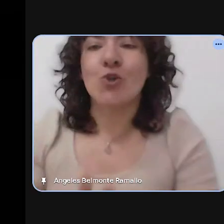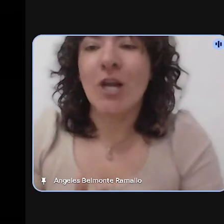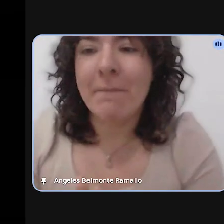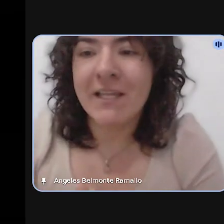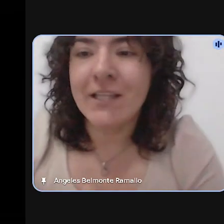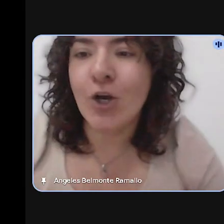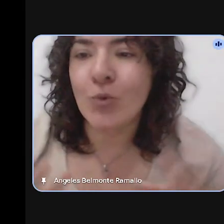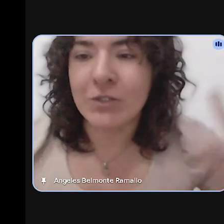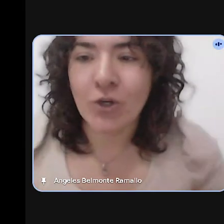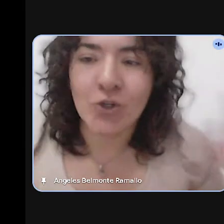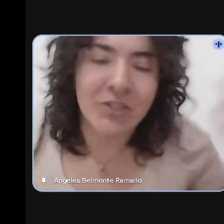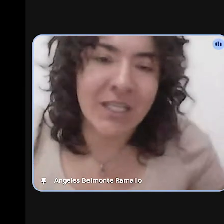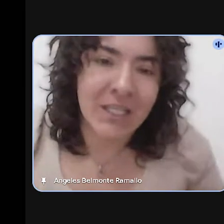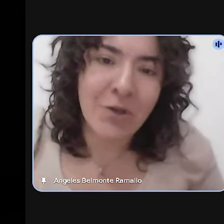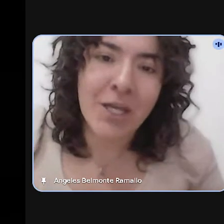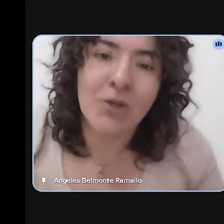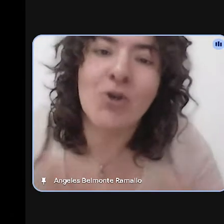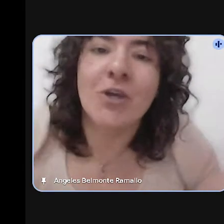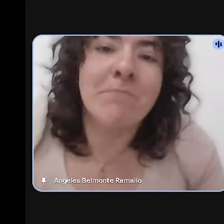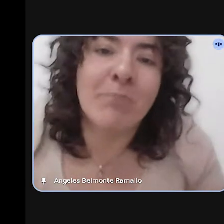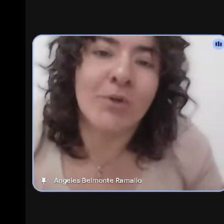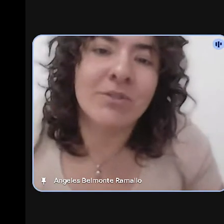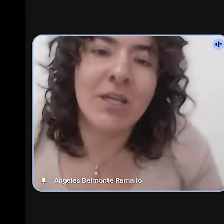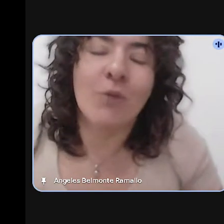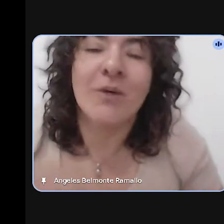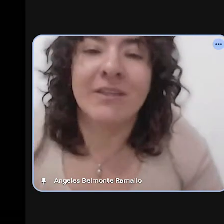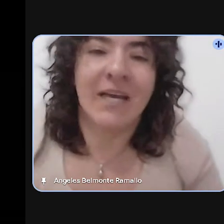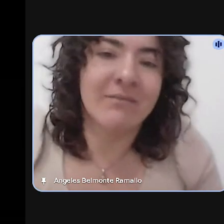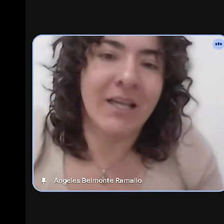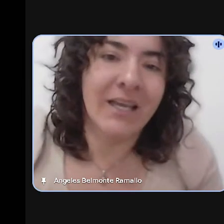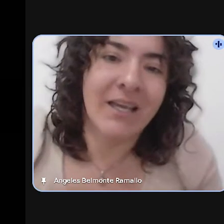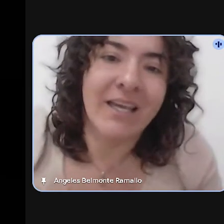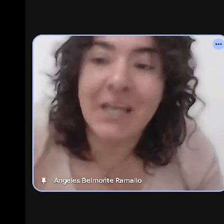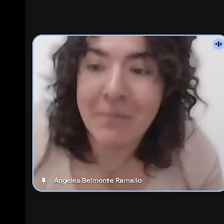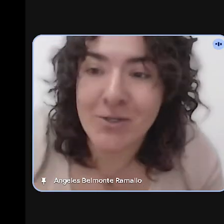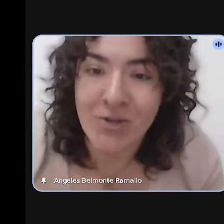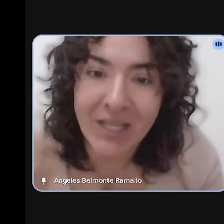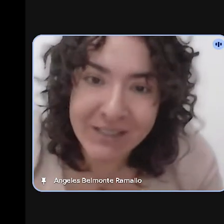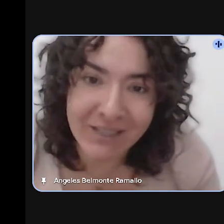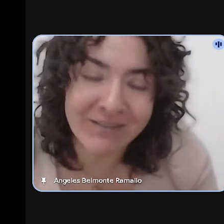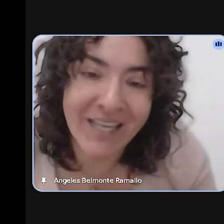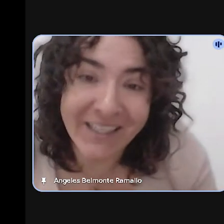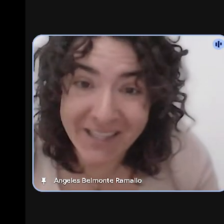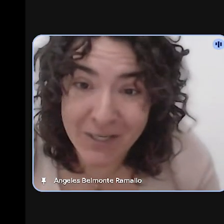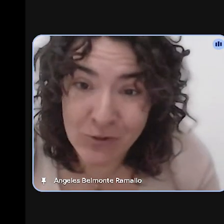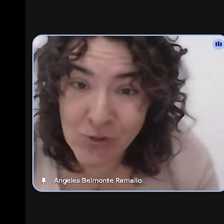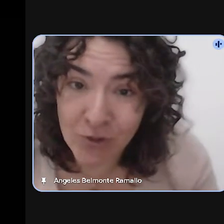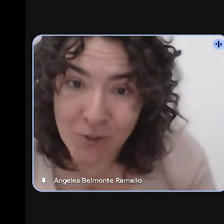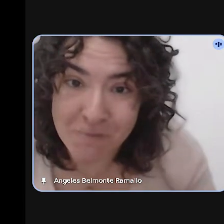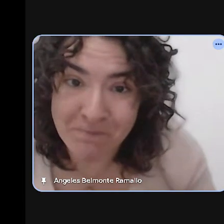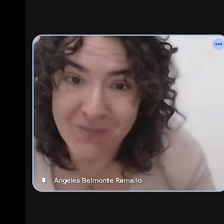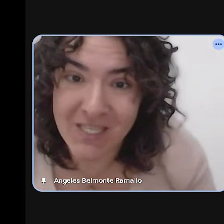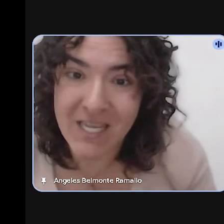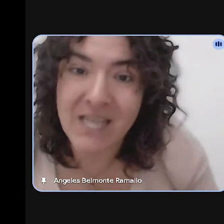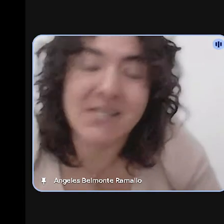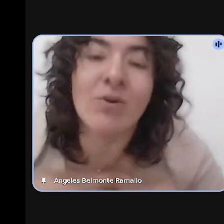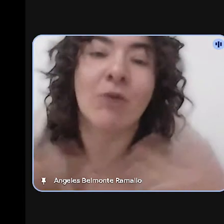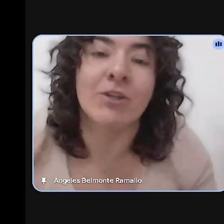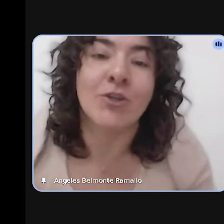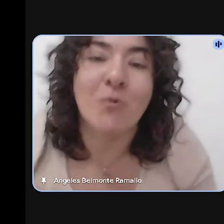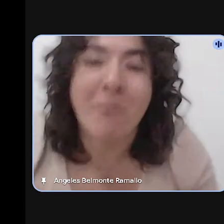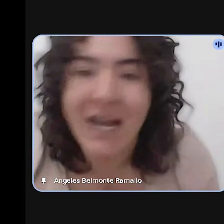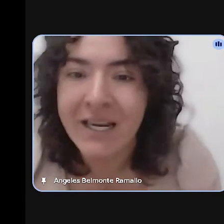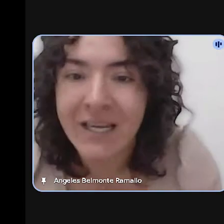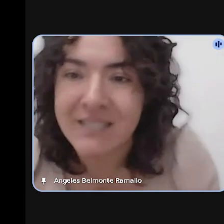entrar solamente con nuestro contenido y que no nos importe cómo están estas personas que están delante de nosotros. ¿Sí? Esa es